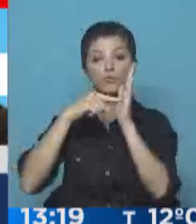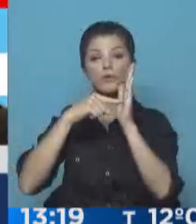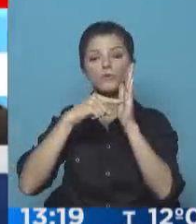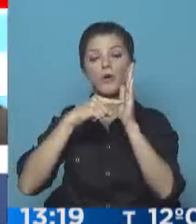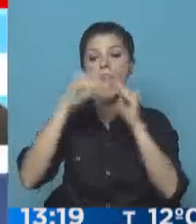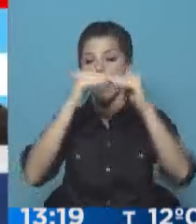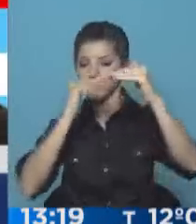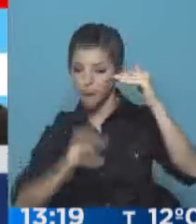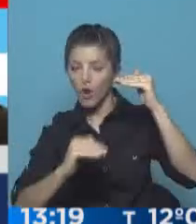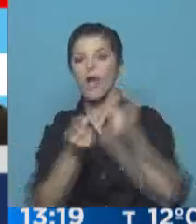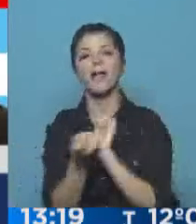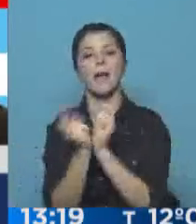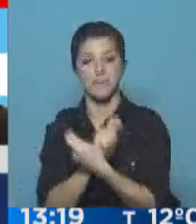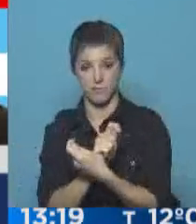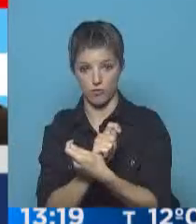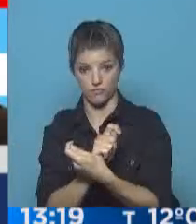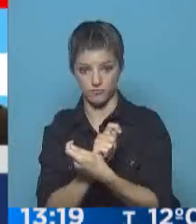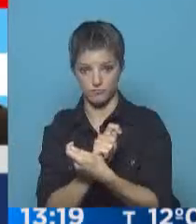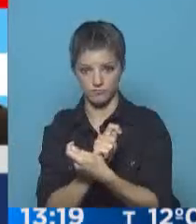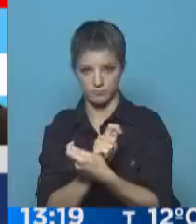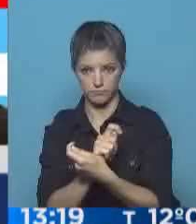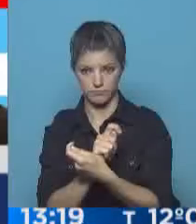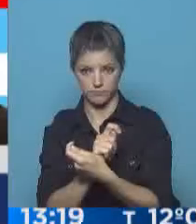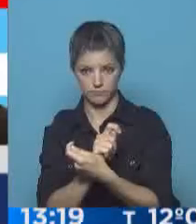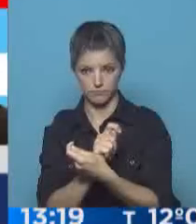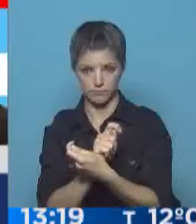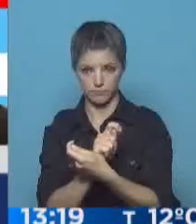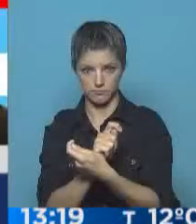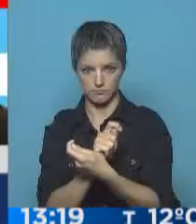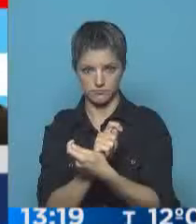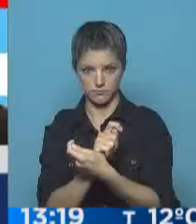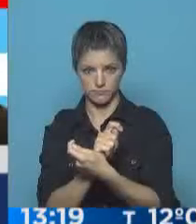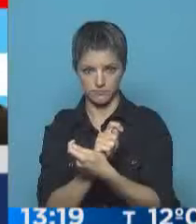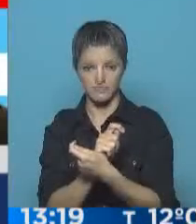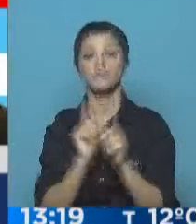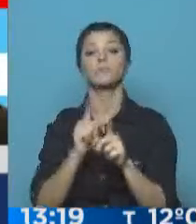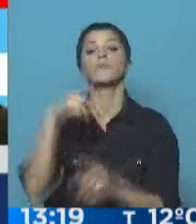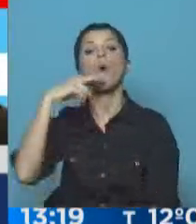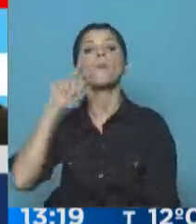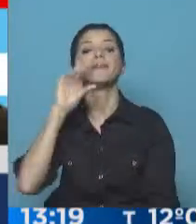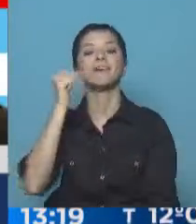a Cambiemos, que se impuso en este caso María Eugenia Vidal.